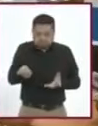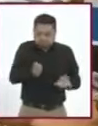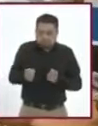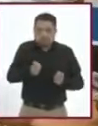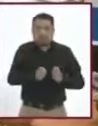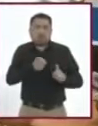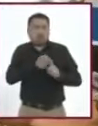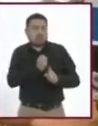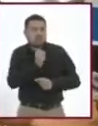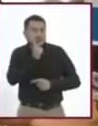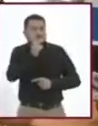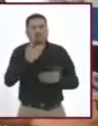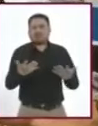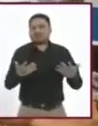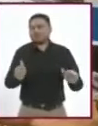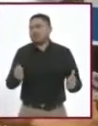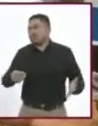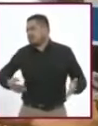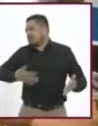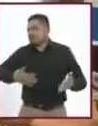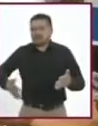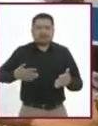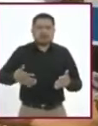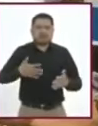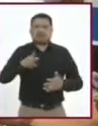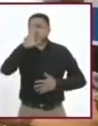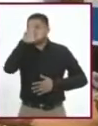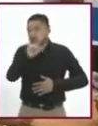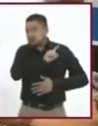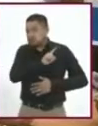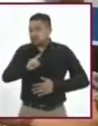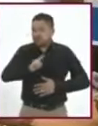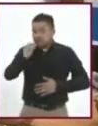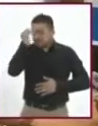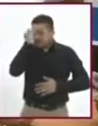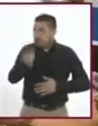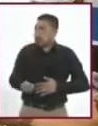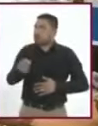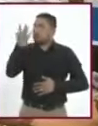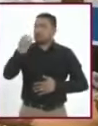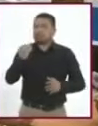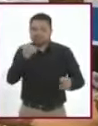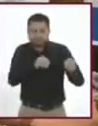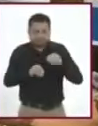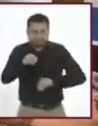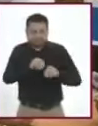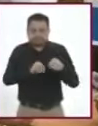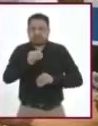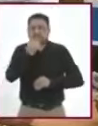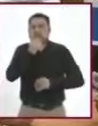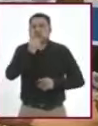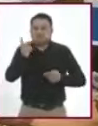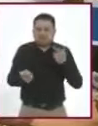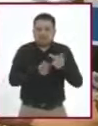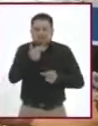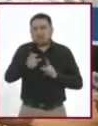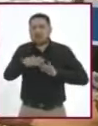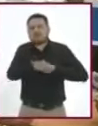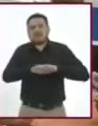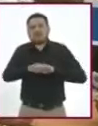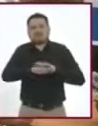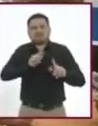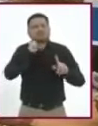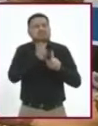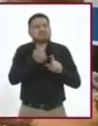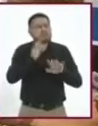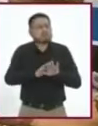palabra ya se coció. Lo que no debemos olvidar es que los ingredientes o preguntas básicas son